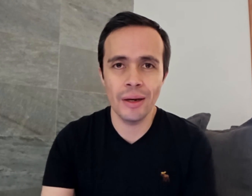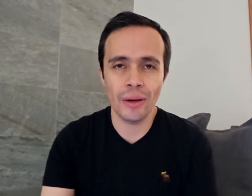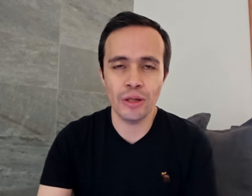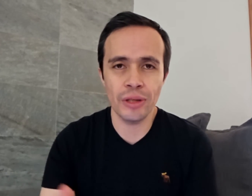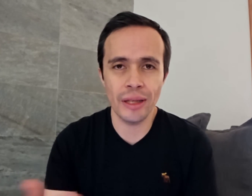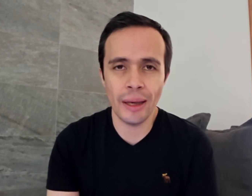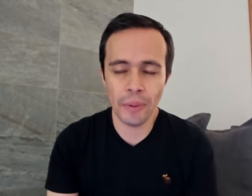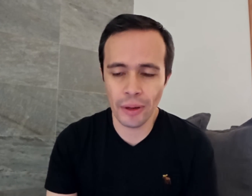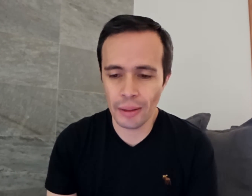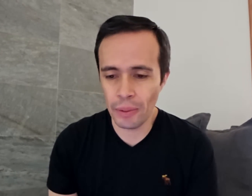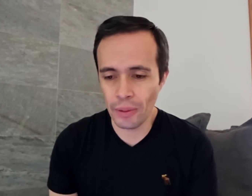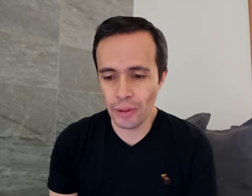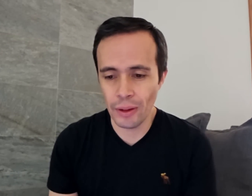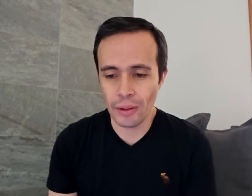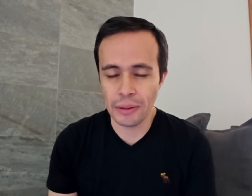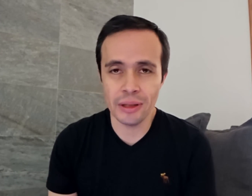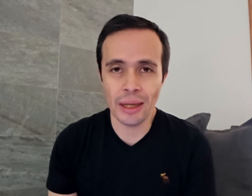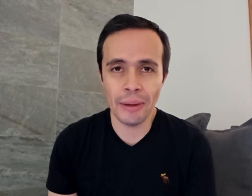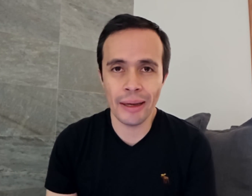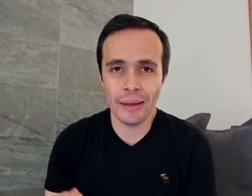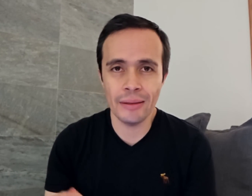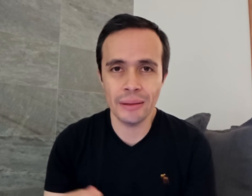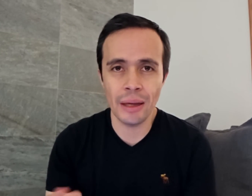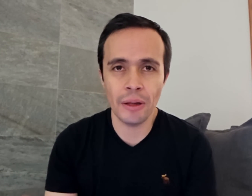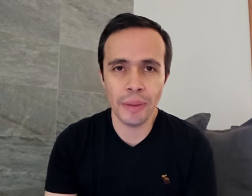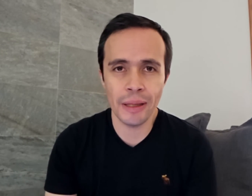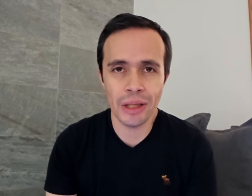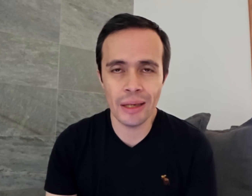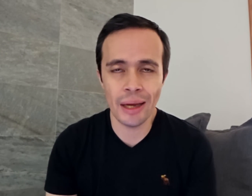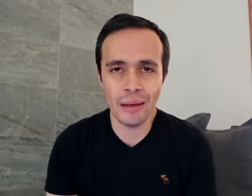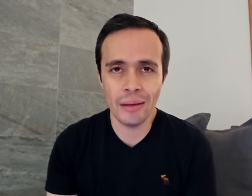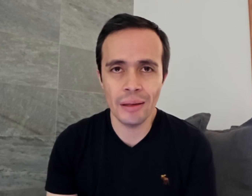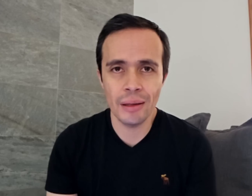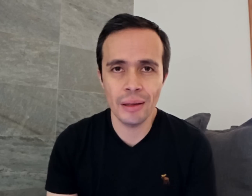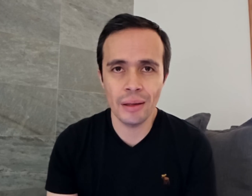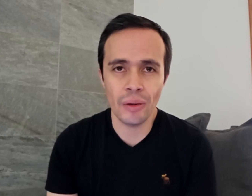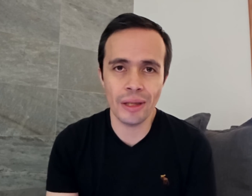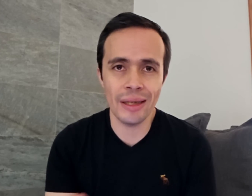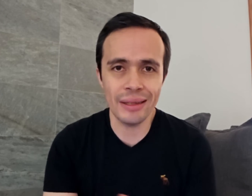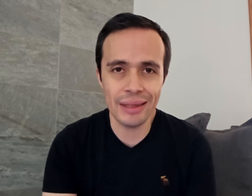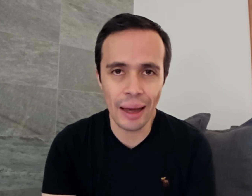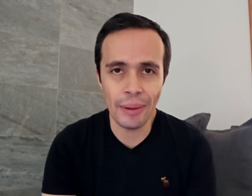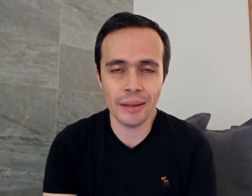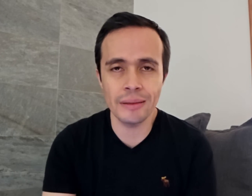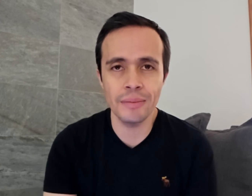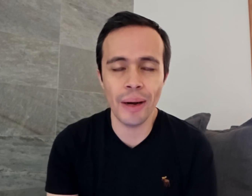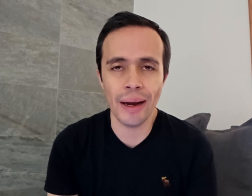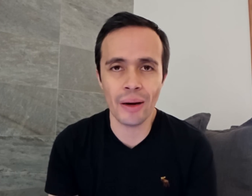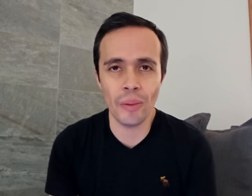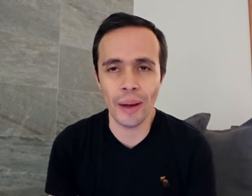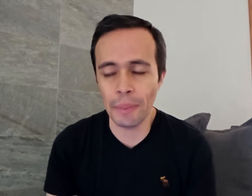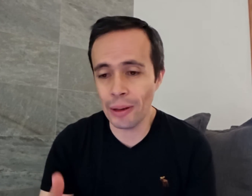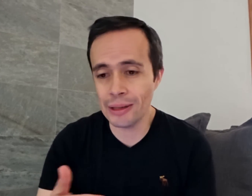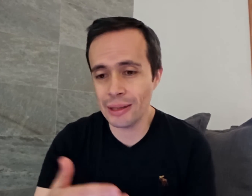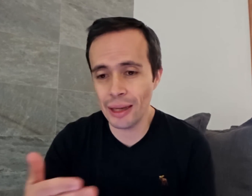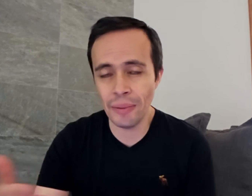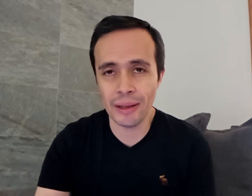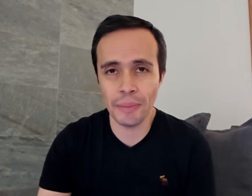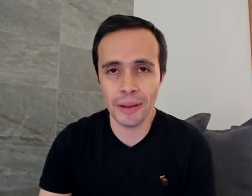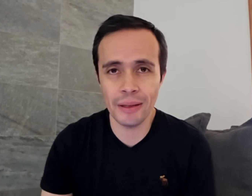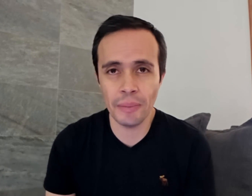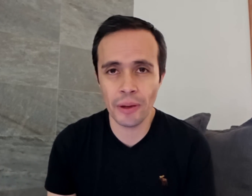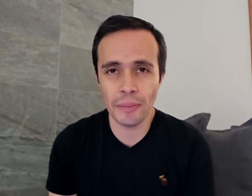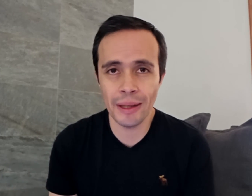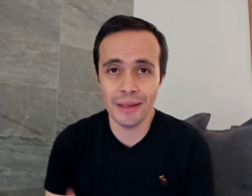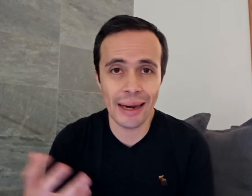entonces lo que sucedía, por ejemplo, cuando estaba ahí David Penchina, lo utilizaba para robar. Pero así se